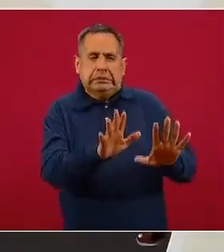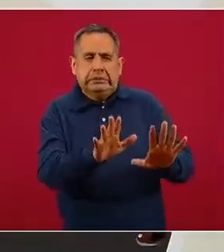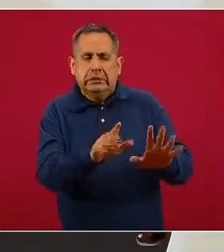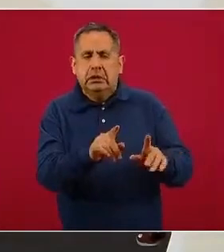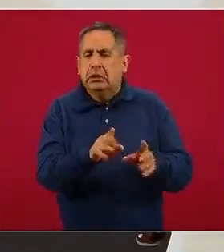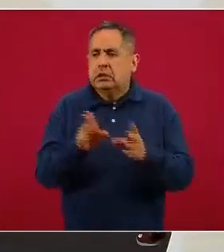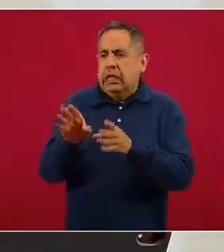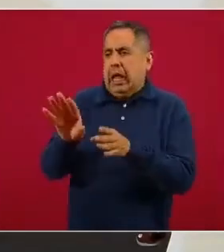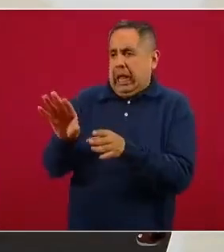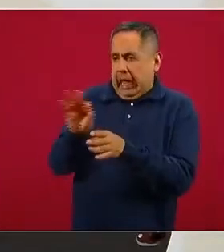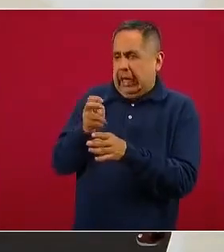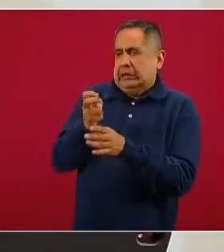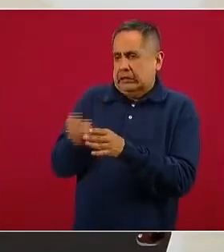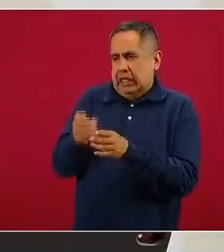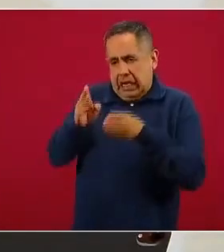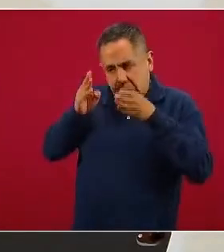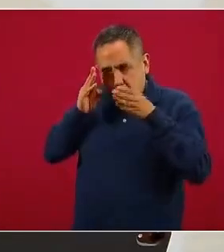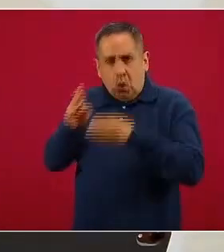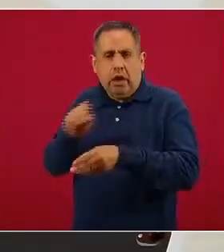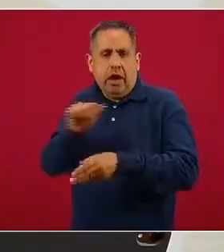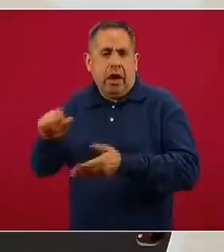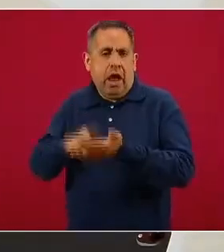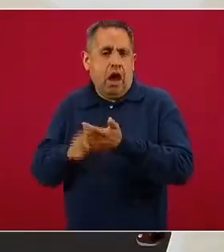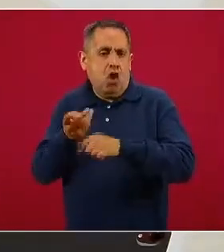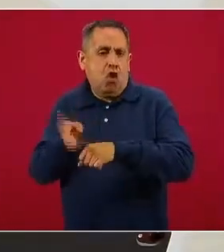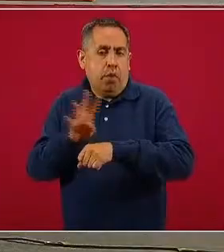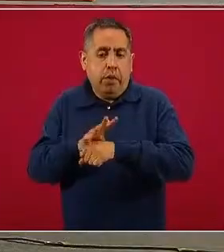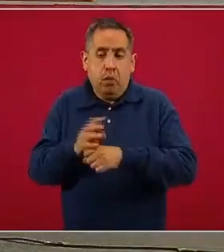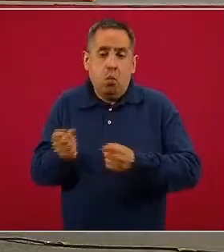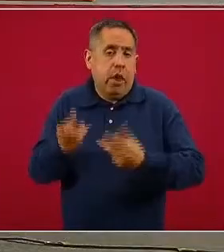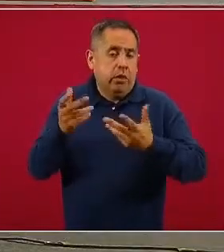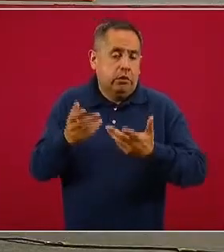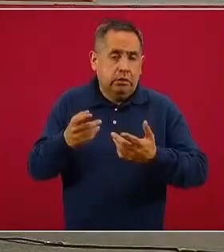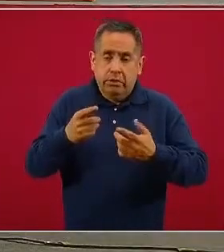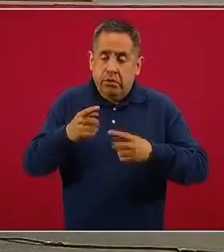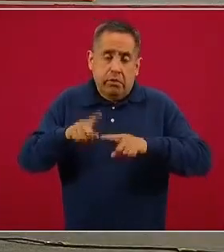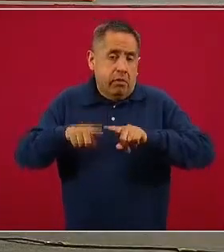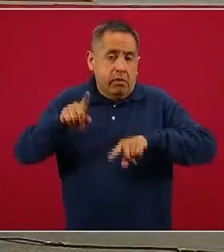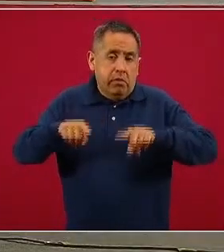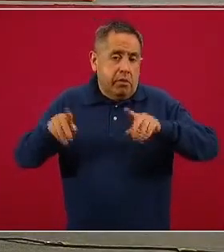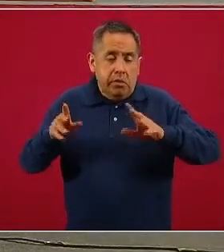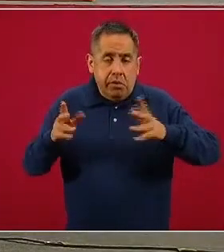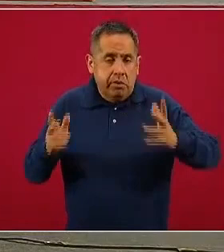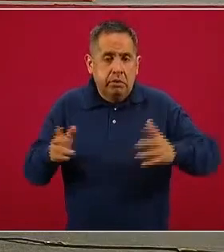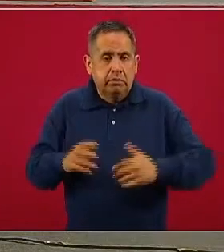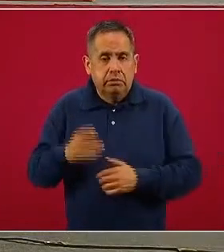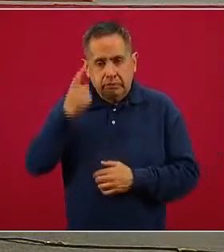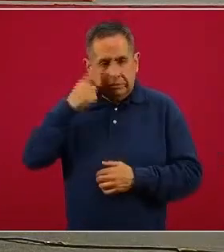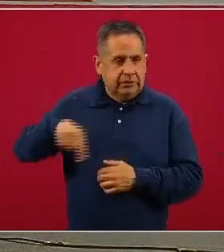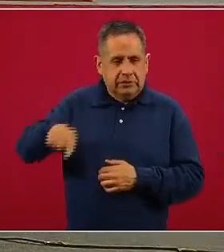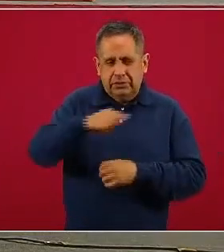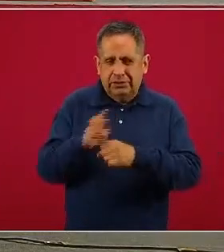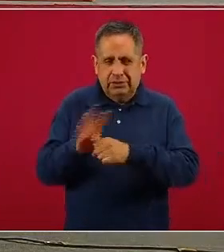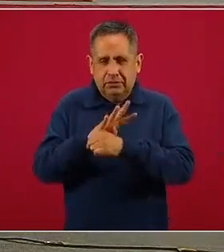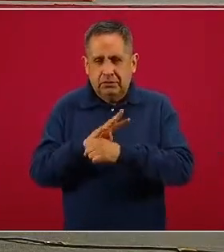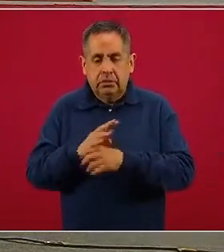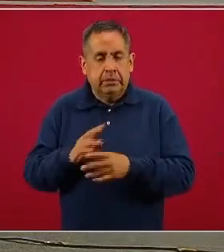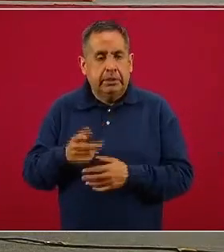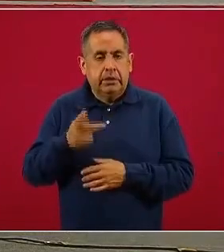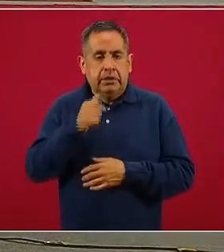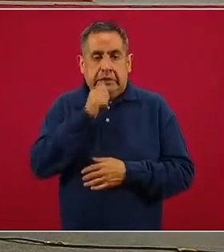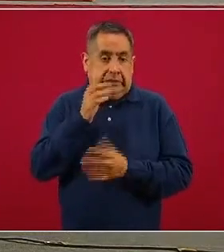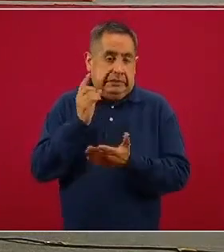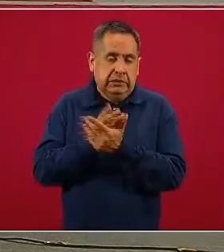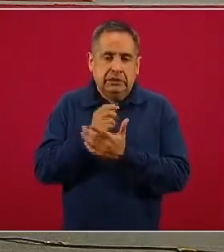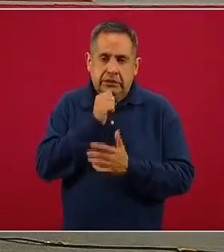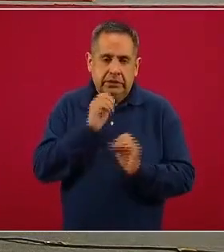unidades preseleccionadas, si preferentemente pueda atender pacientes con COVID, pero no